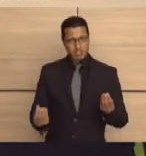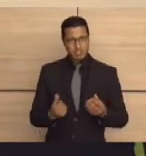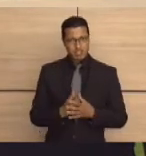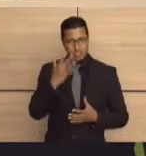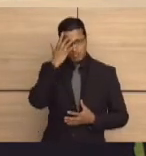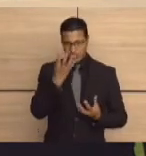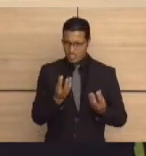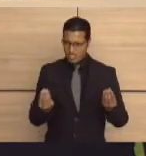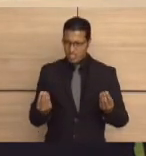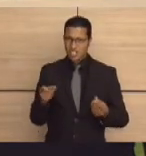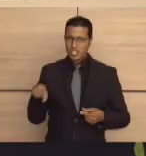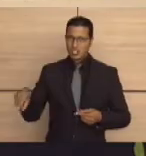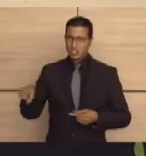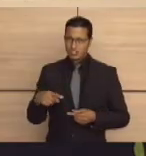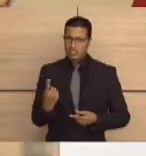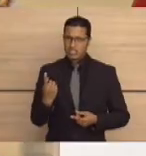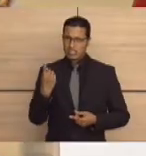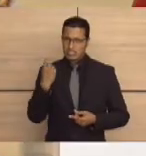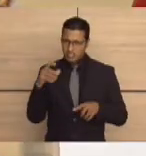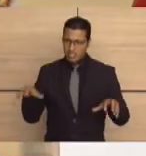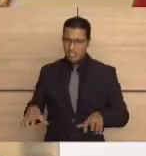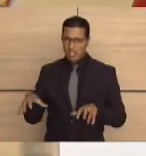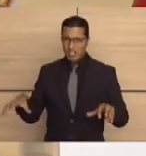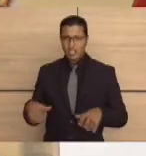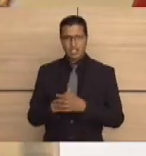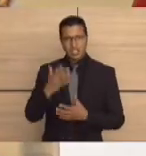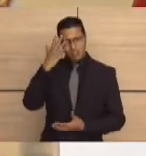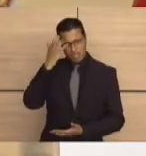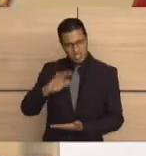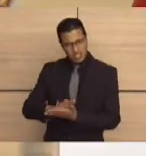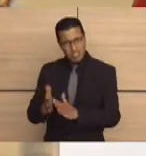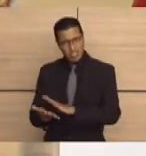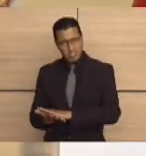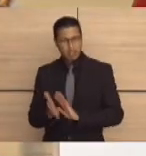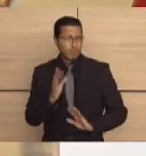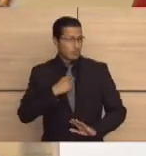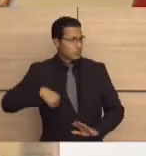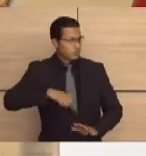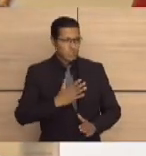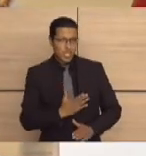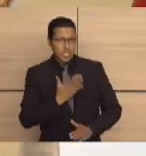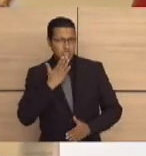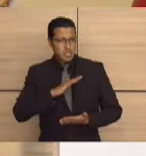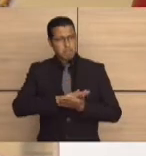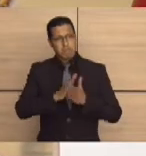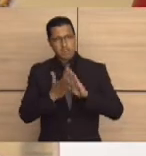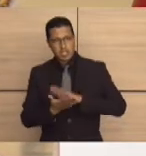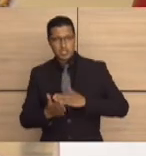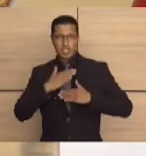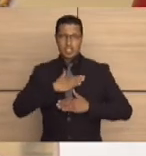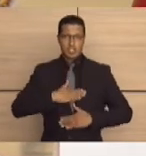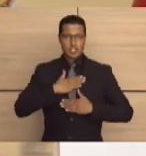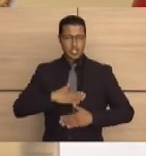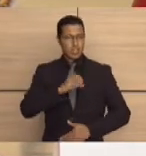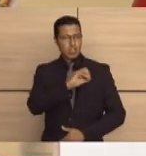no agarraron las armas también? Porque éramos pacíficos, somos pacíficos, somos hombres y mujeres de